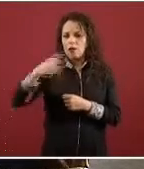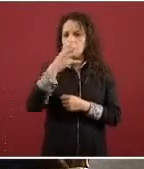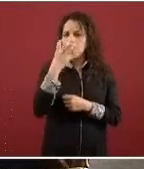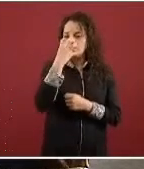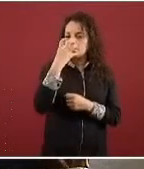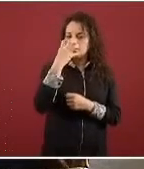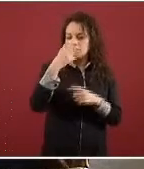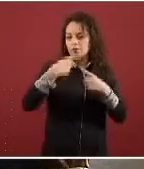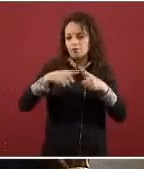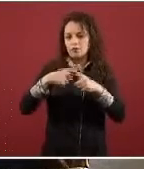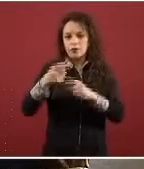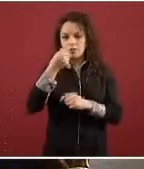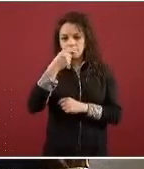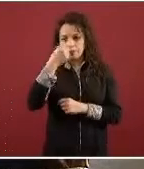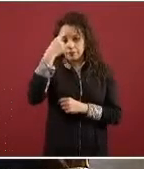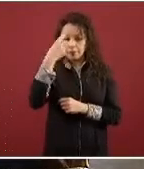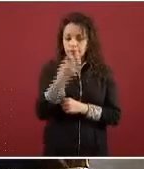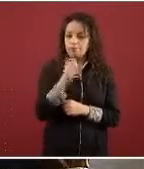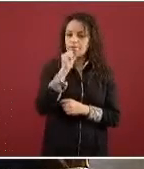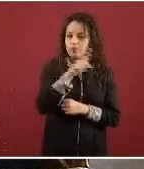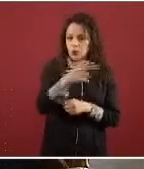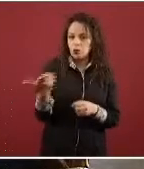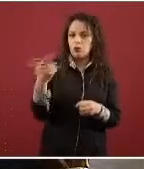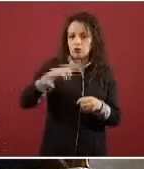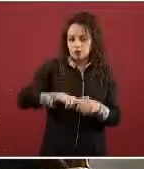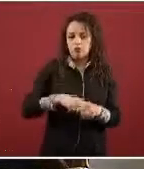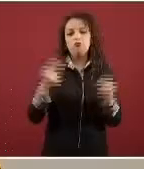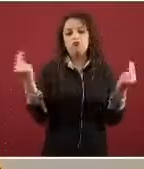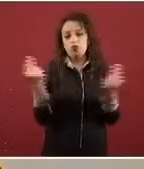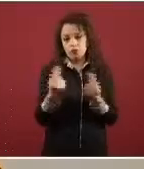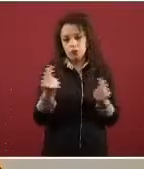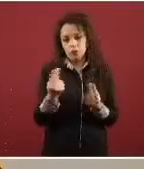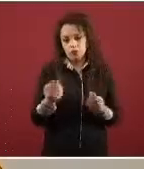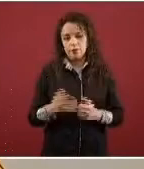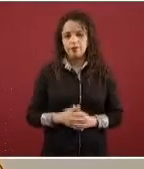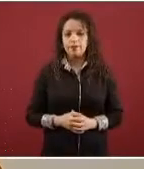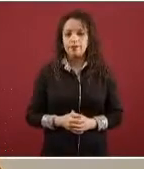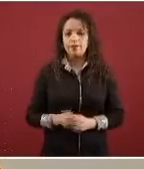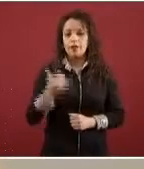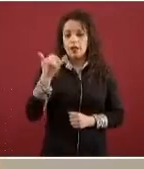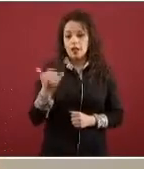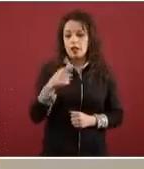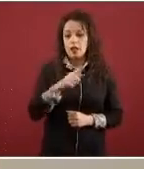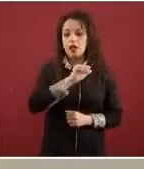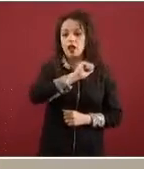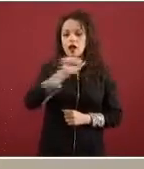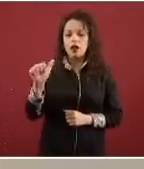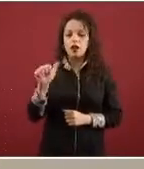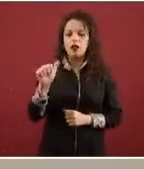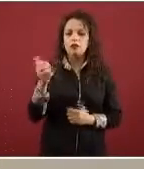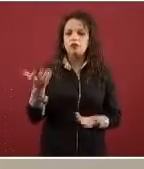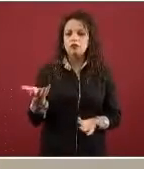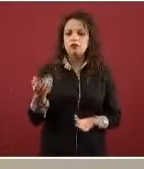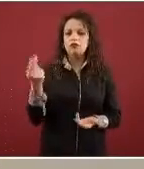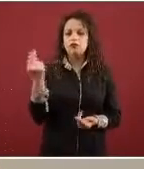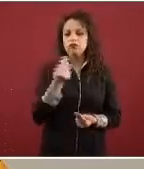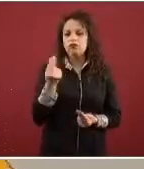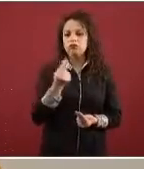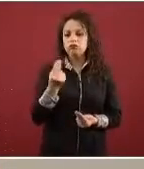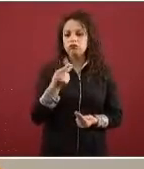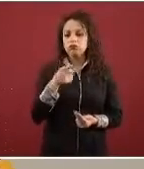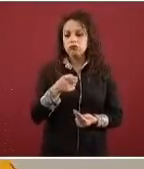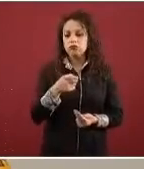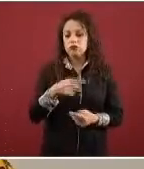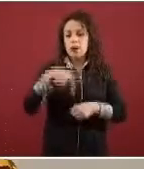para estas instalaciones que lo requieran, y también la contratación del servicio de manejo de